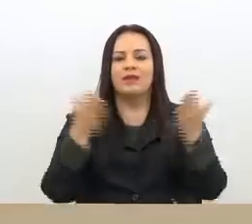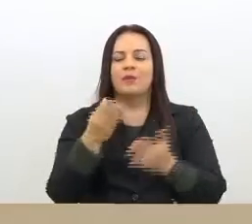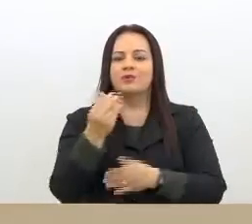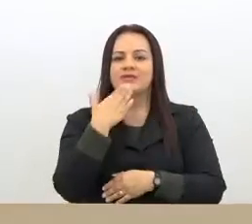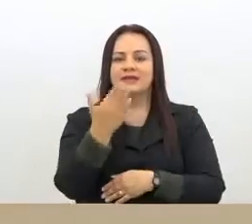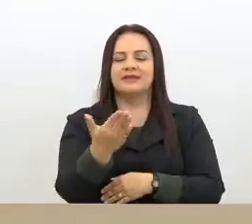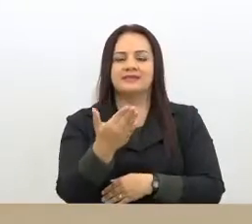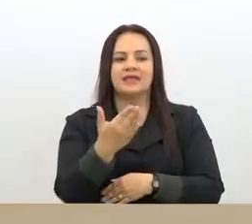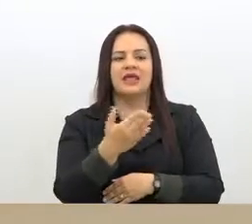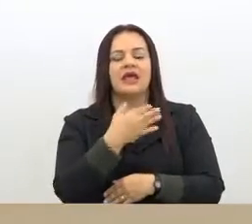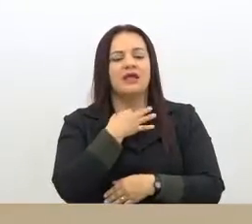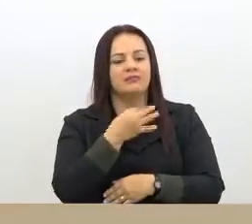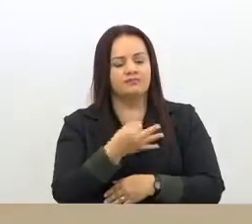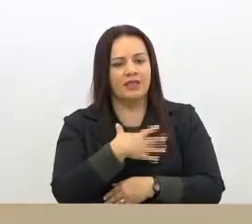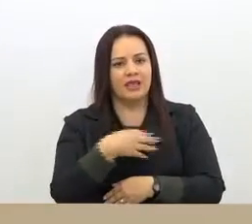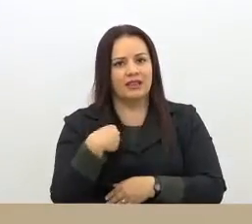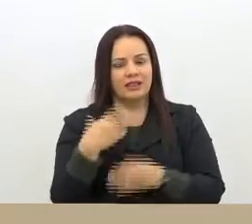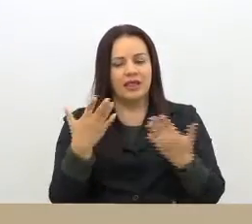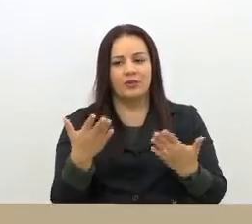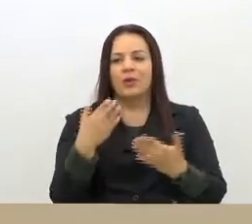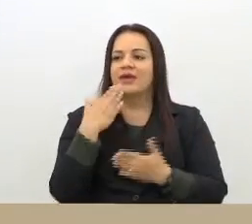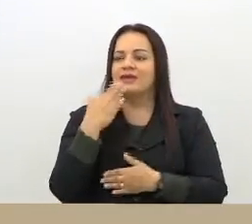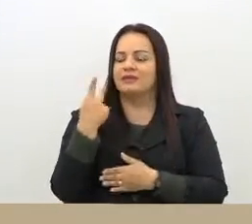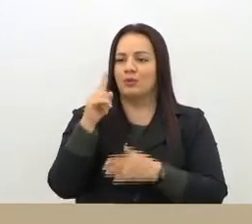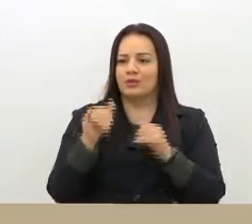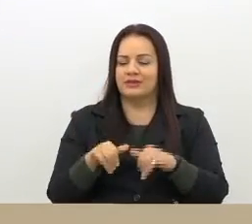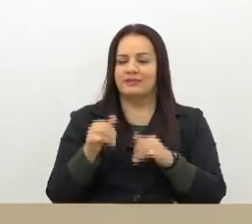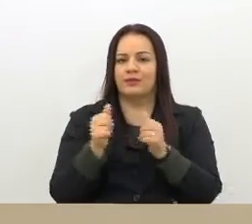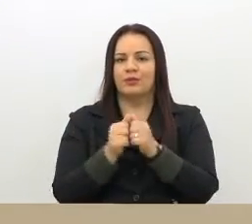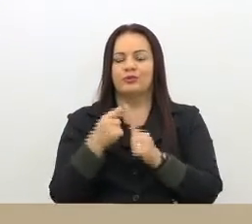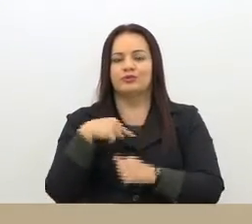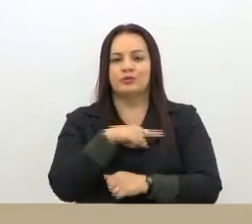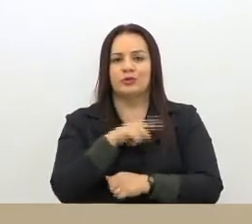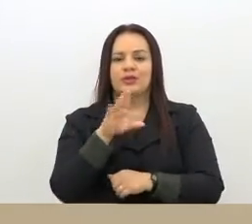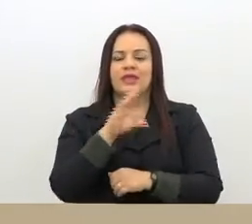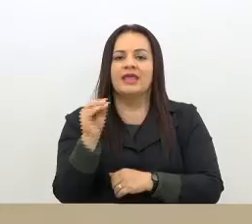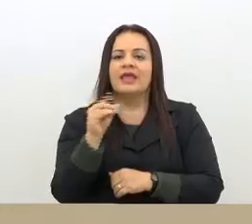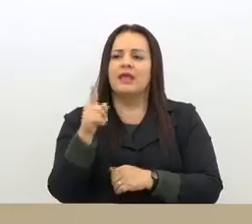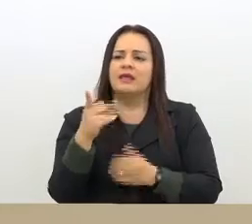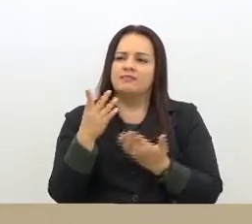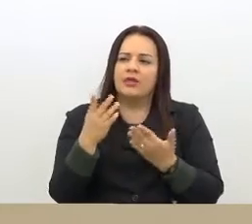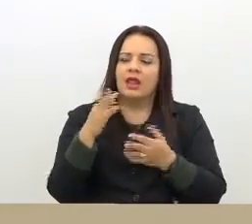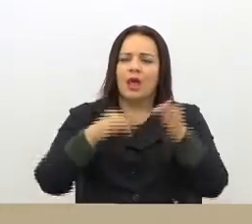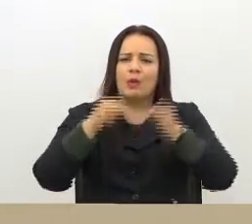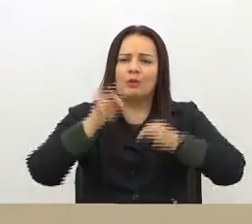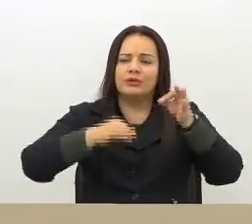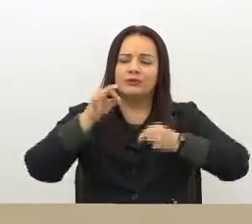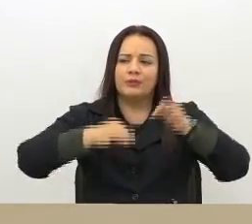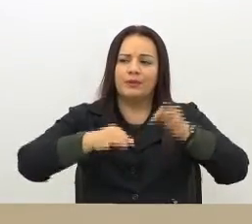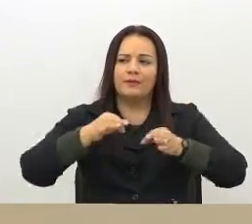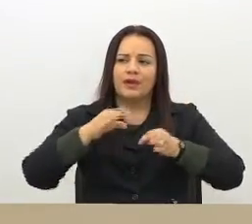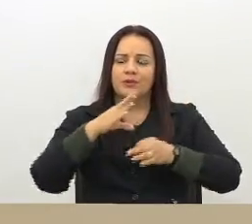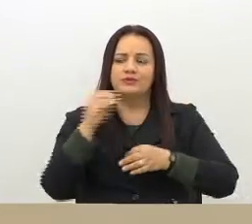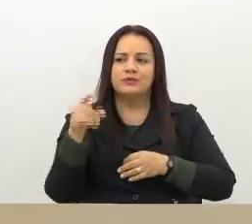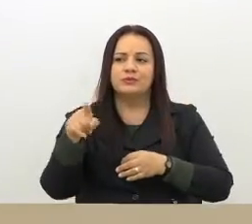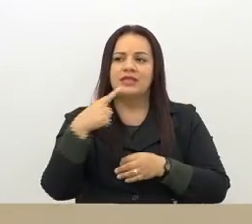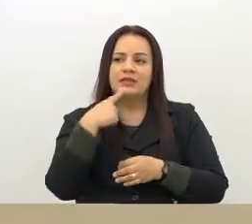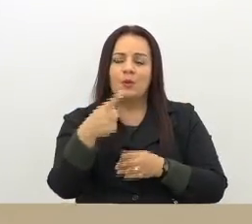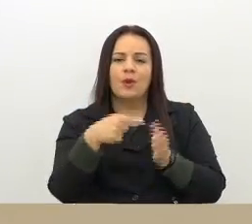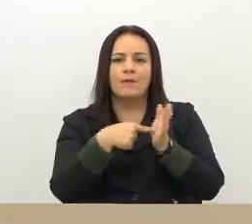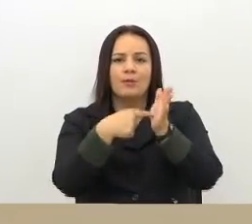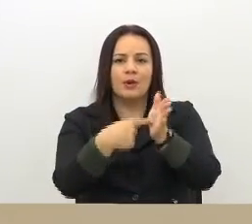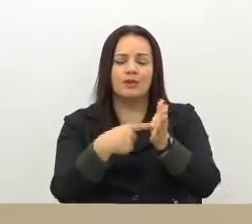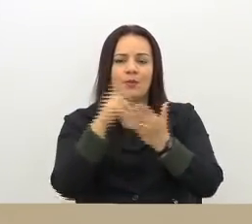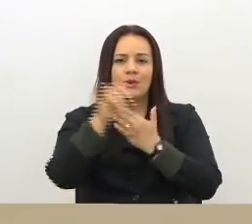por estar con nosotros. Encantado. A propósito de la Corte Suprema de Justicia, usted ha anunciado que presentará un proyecto de ley para